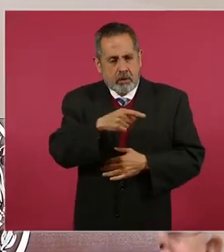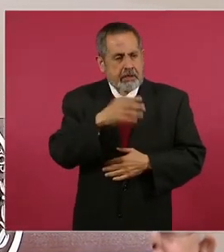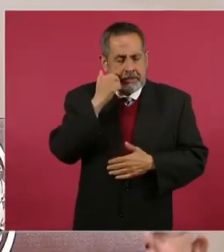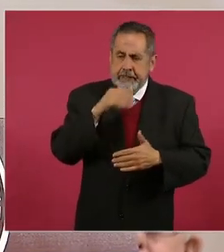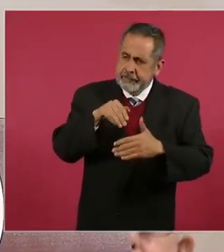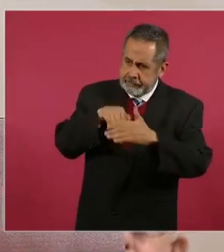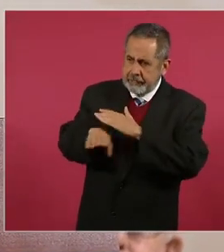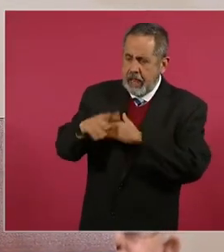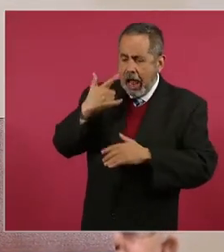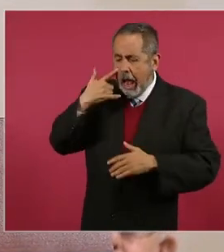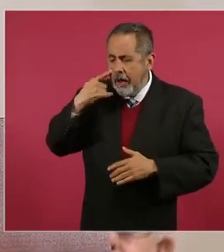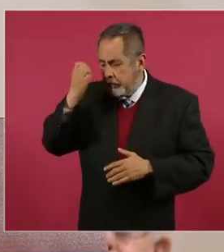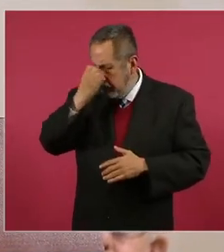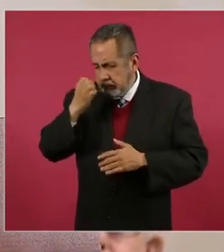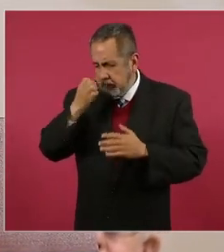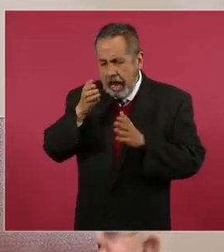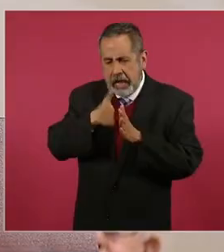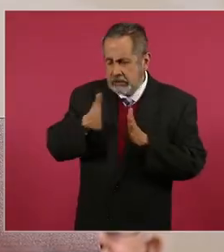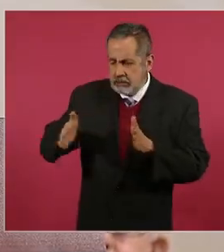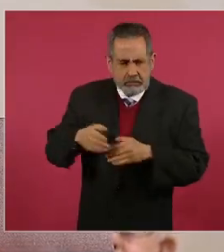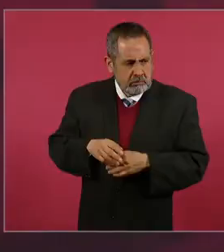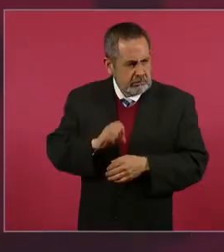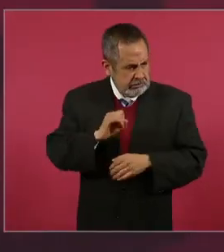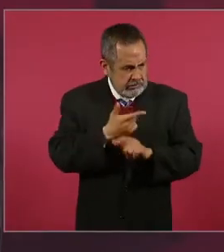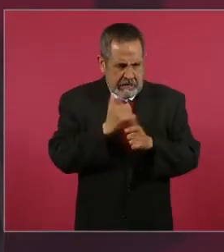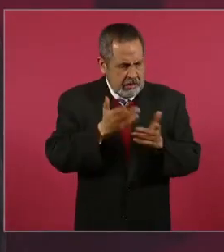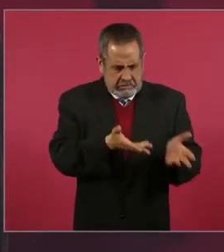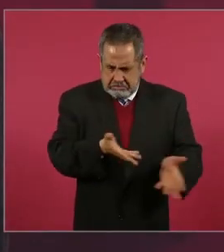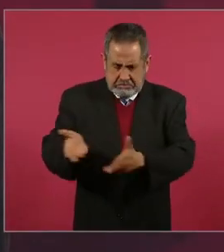archivo? Claro.